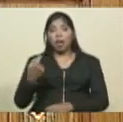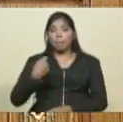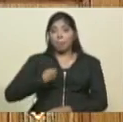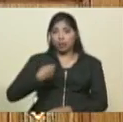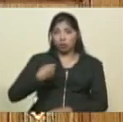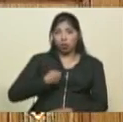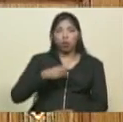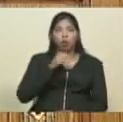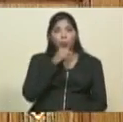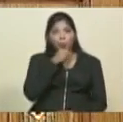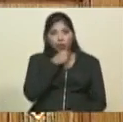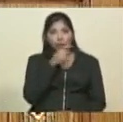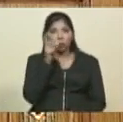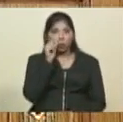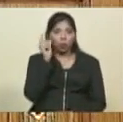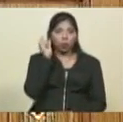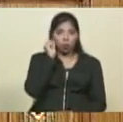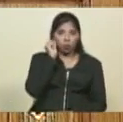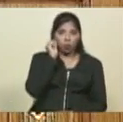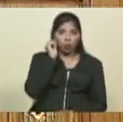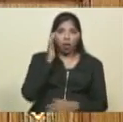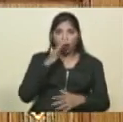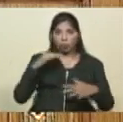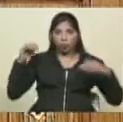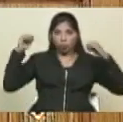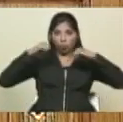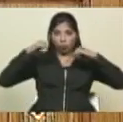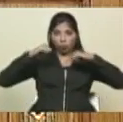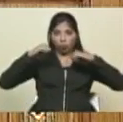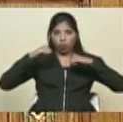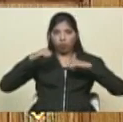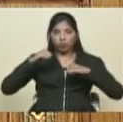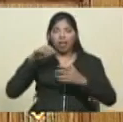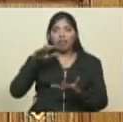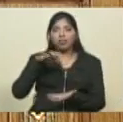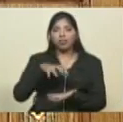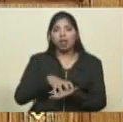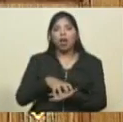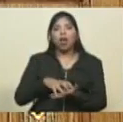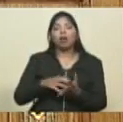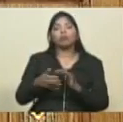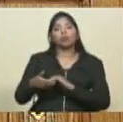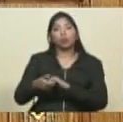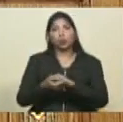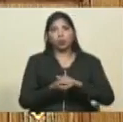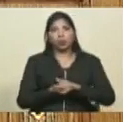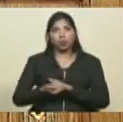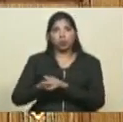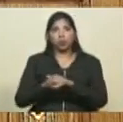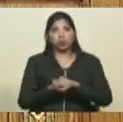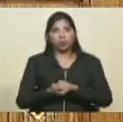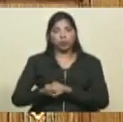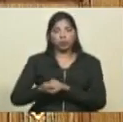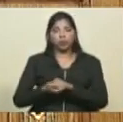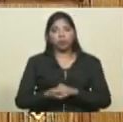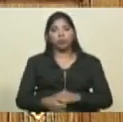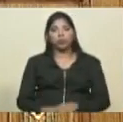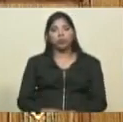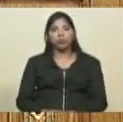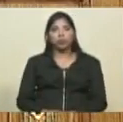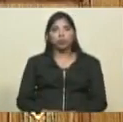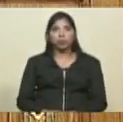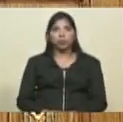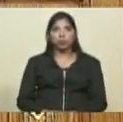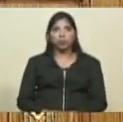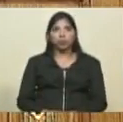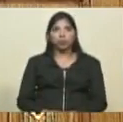pensionados, las pensionadas y adultos mayores del Estado Trujillo. Superaba